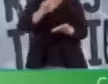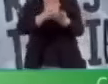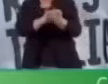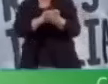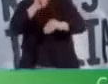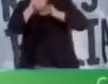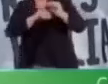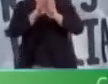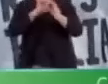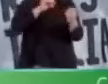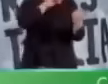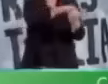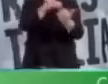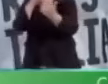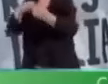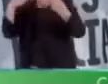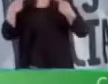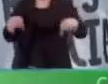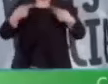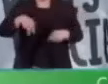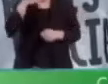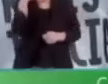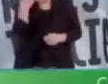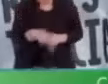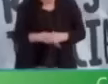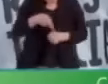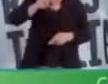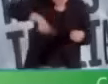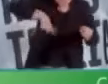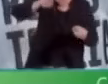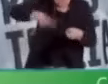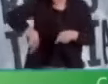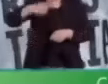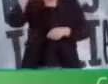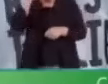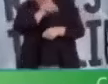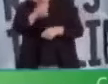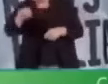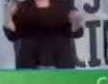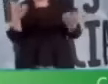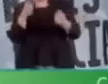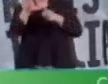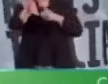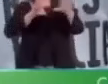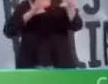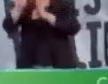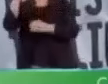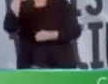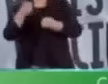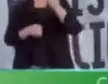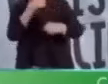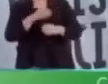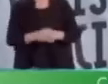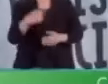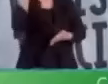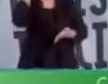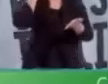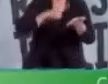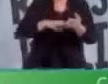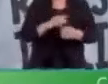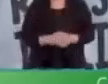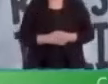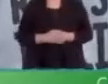todo cuando una de las consignas e incluso de las mayores defensas que tienen hasta en las cuentas de redes sociales de la Suprema Corte es que